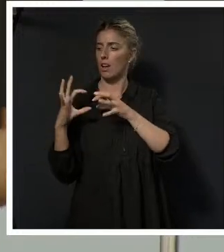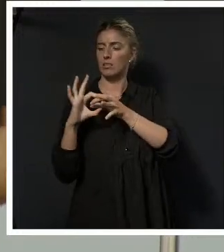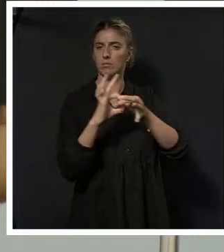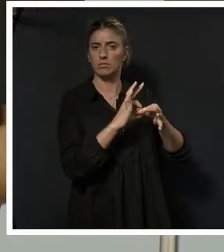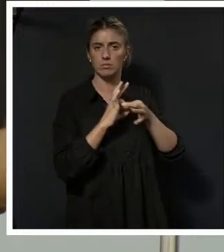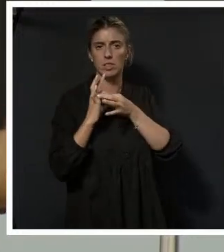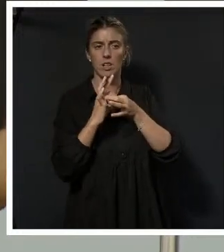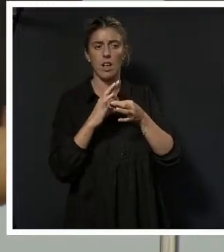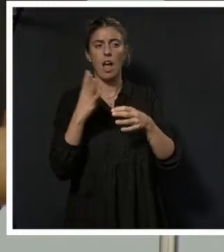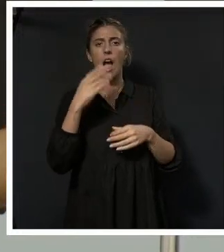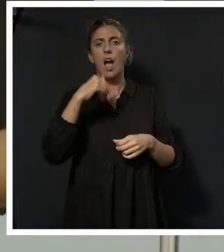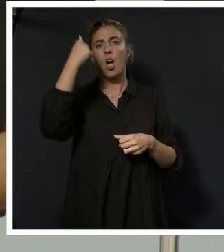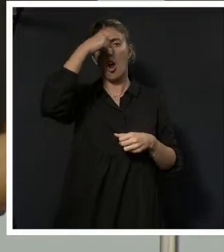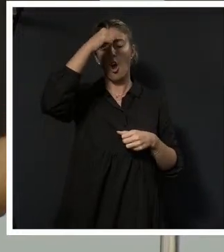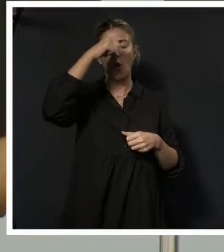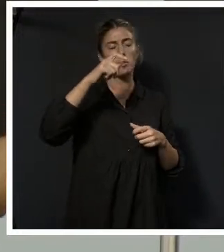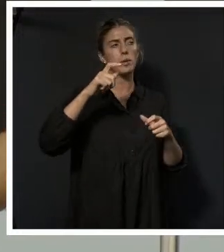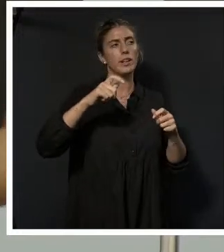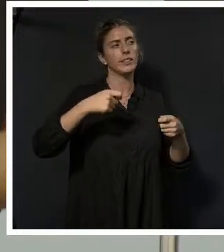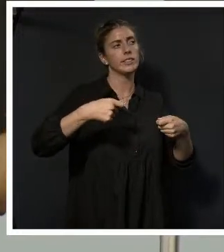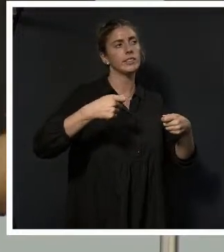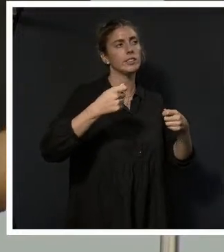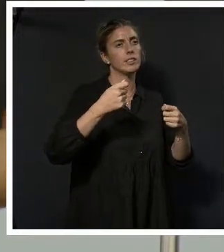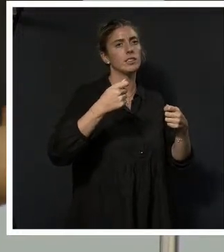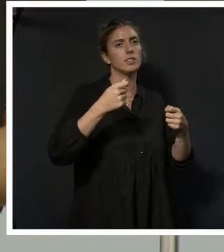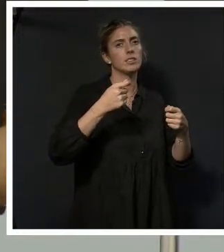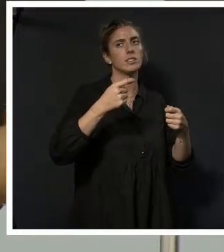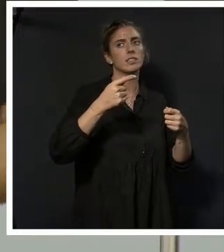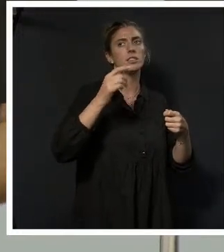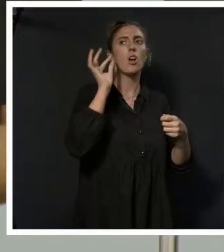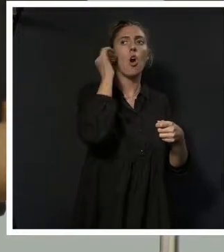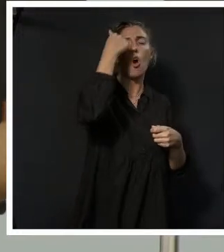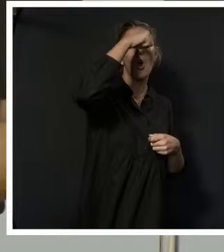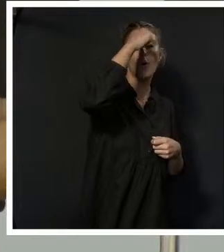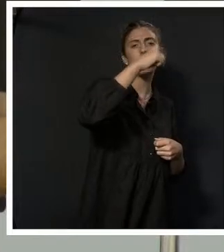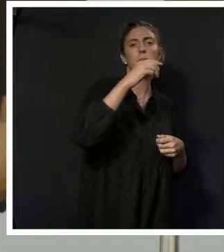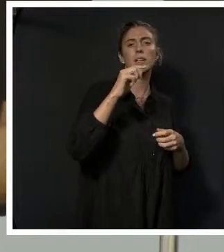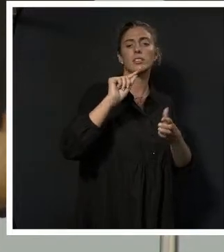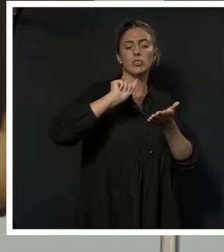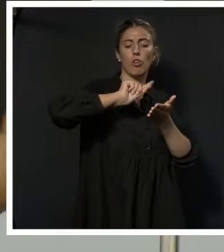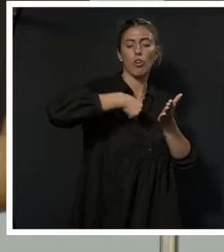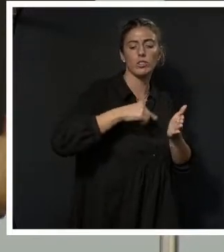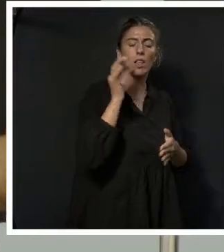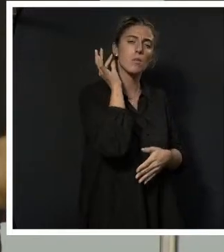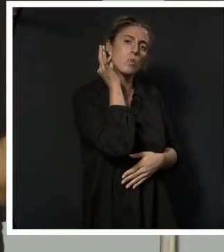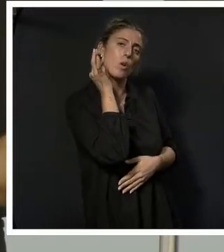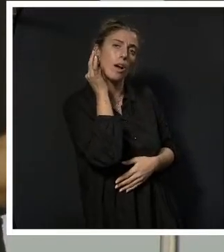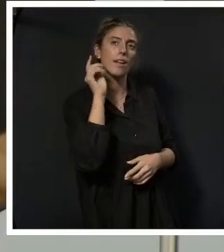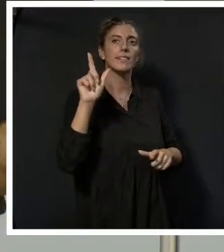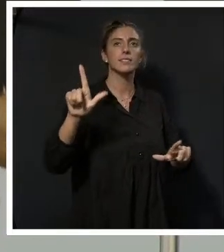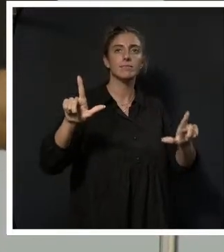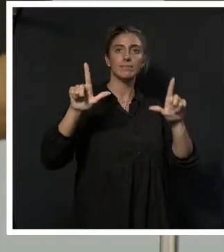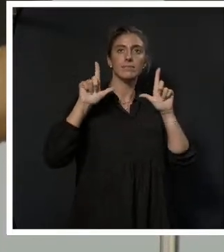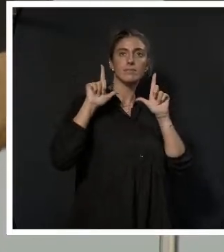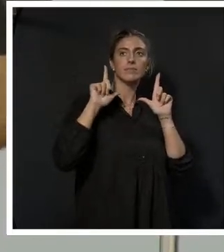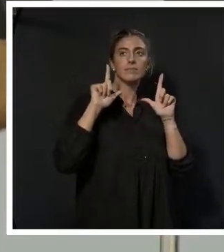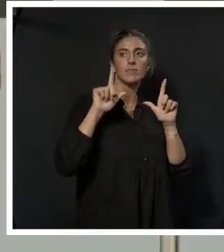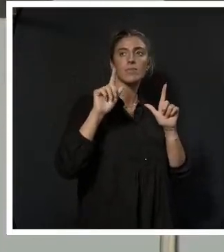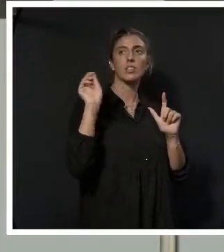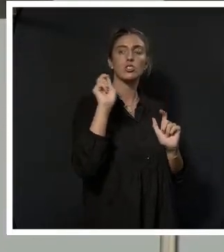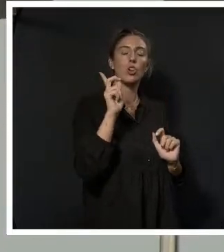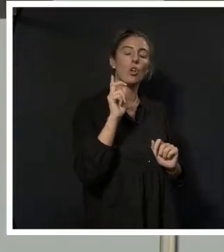cada vez hay más hombres con restaurante que teñen mulleres contratadas no en solo en estas que muchas veces en las fotos solo salen las mujeres de